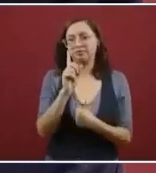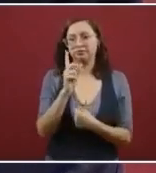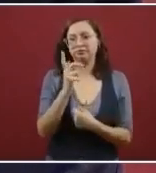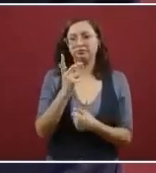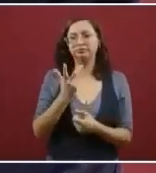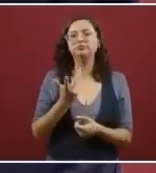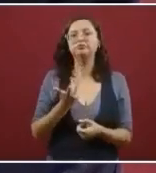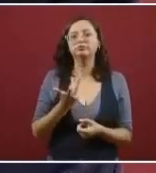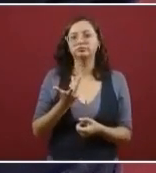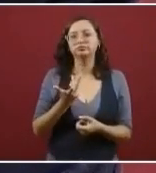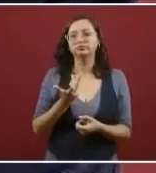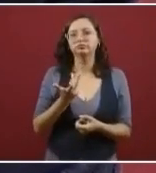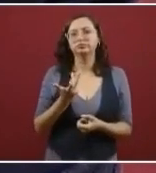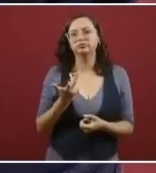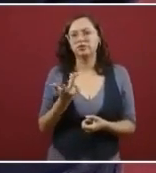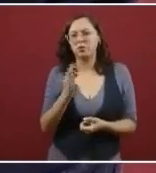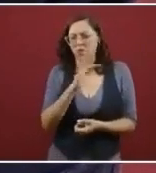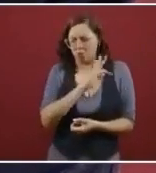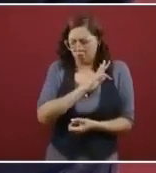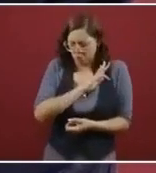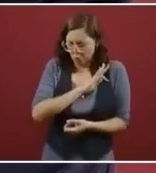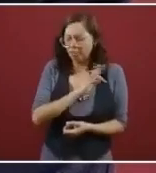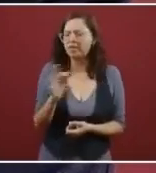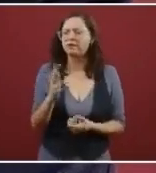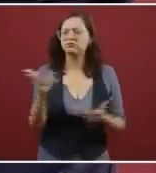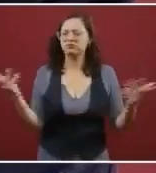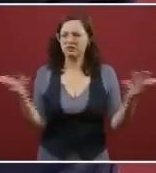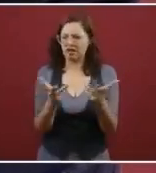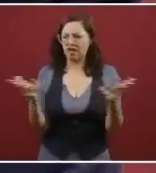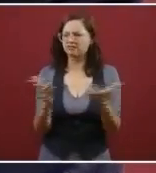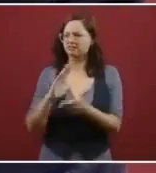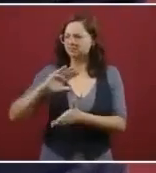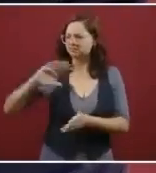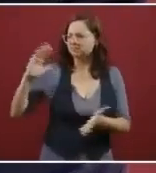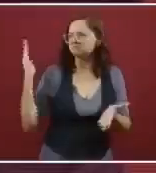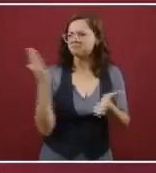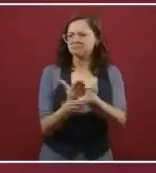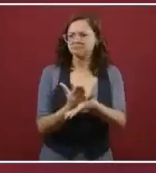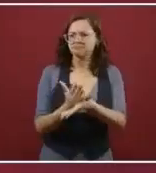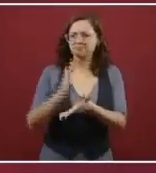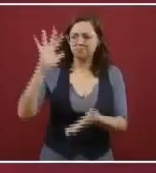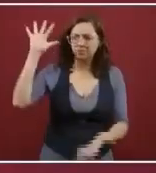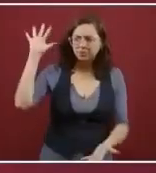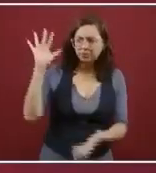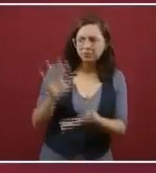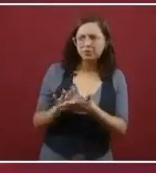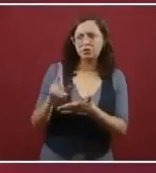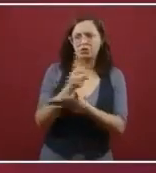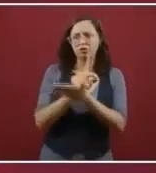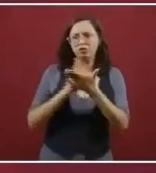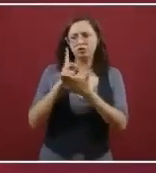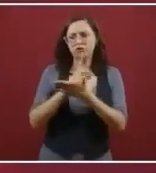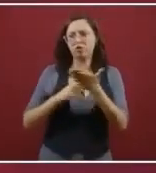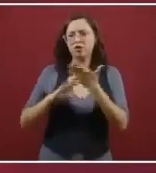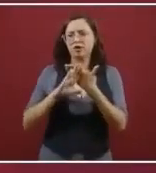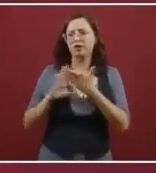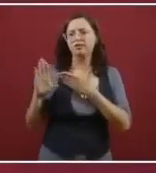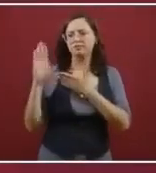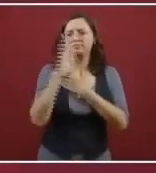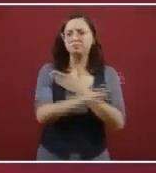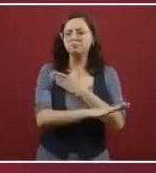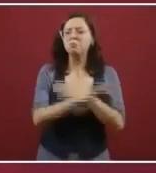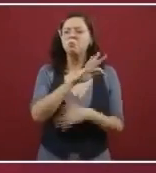de frenar esta tendencia del incremento al